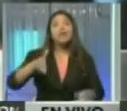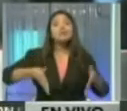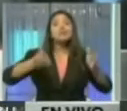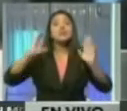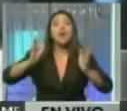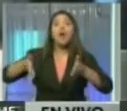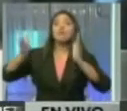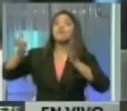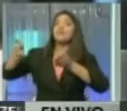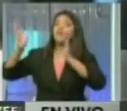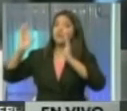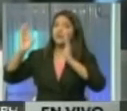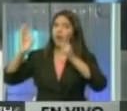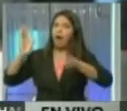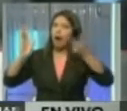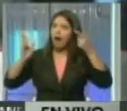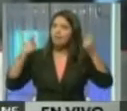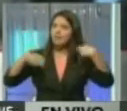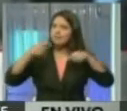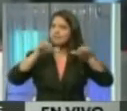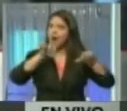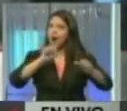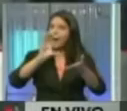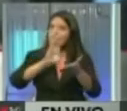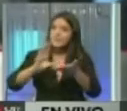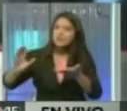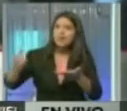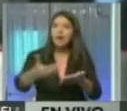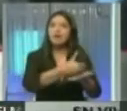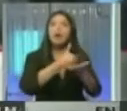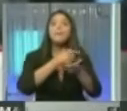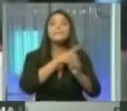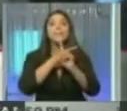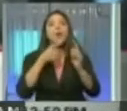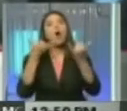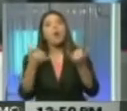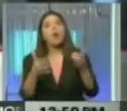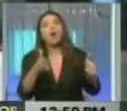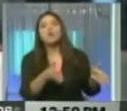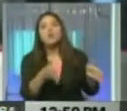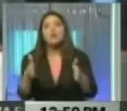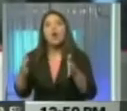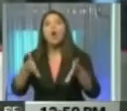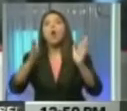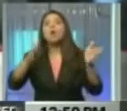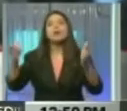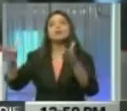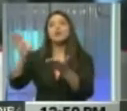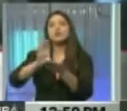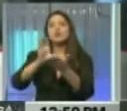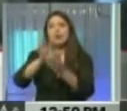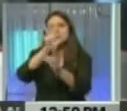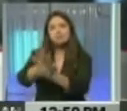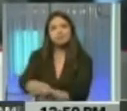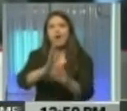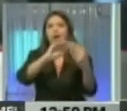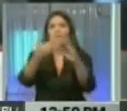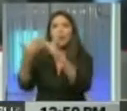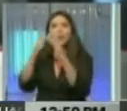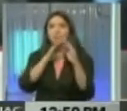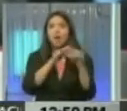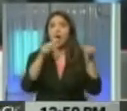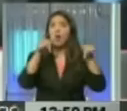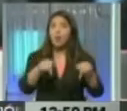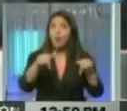que le rendían culto al capital, el capital que terminó organizando la ciudad y marginalizando a todas estas comunidades que hoy